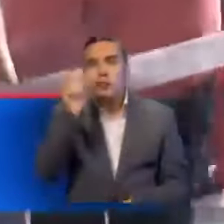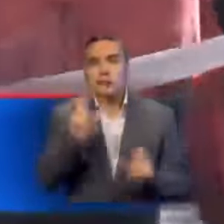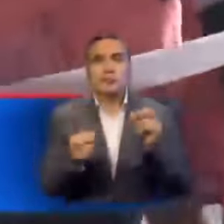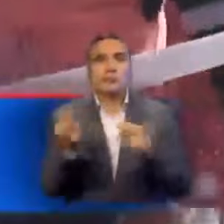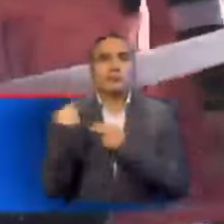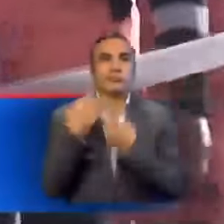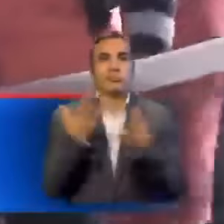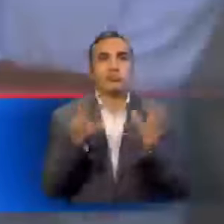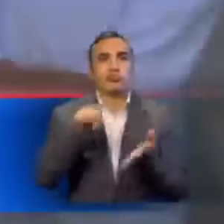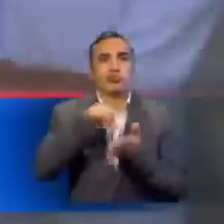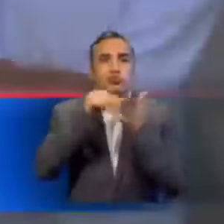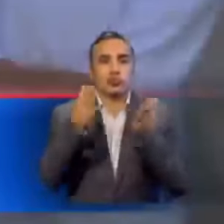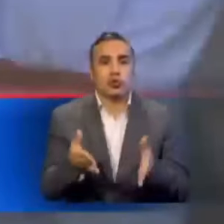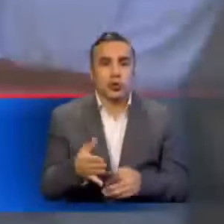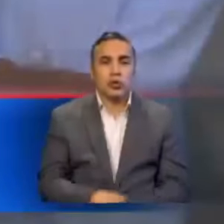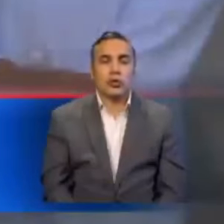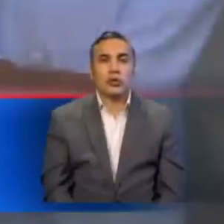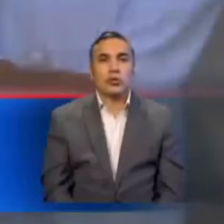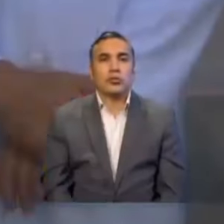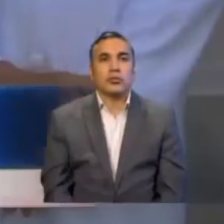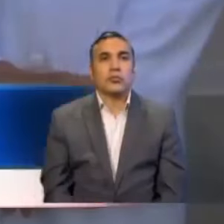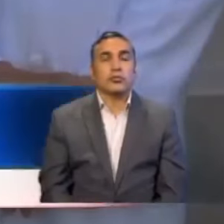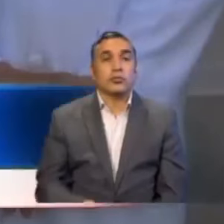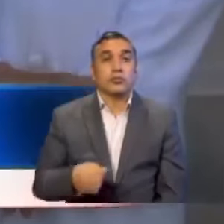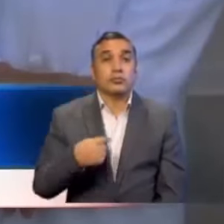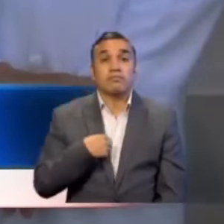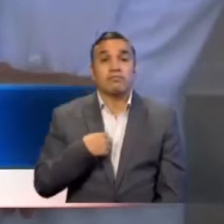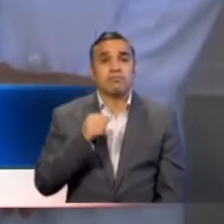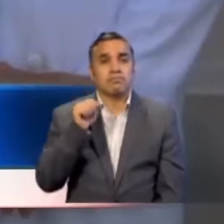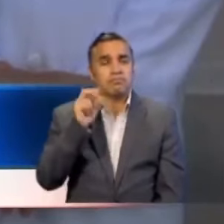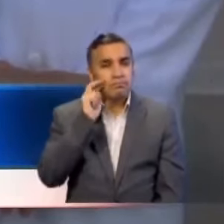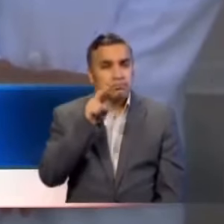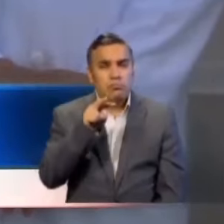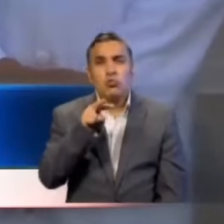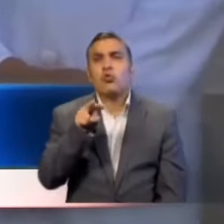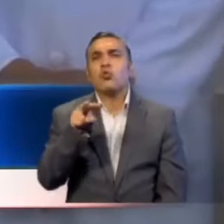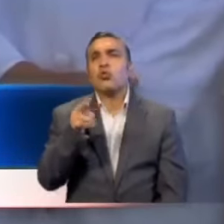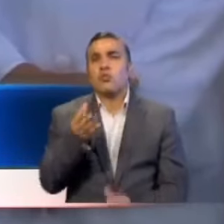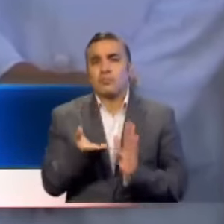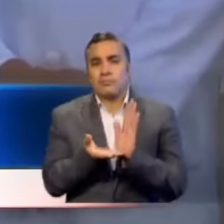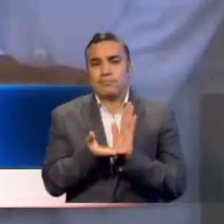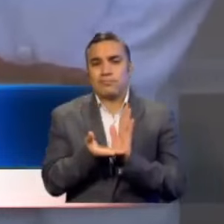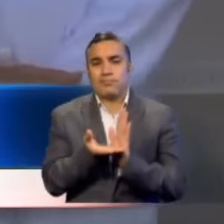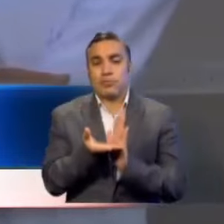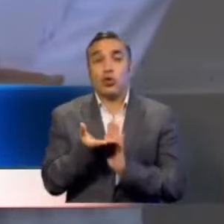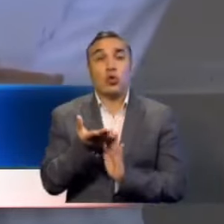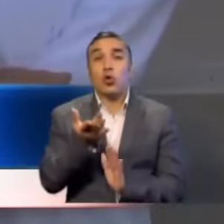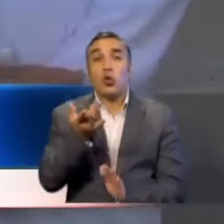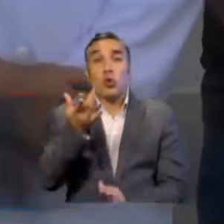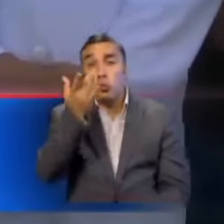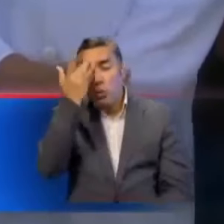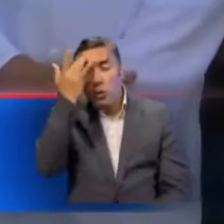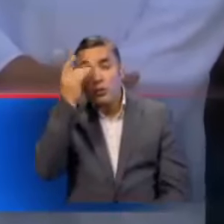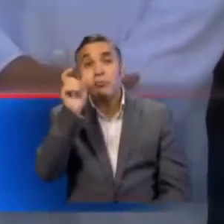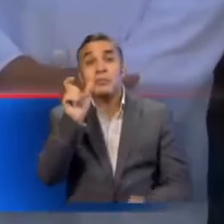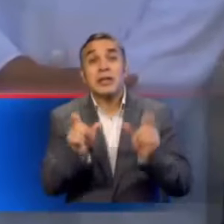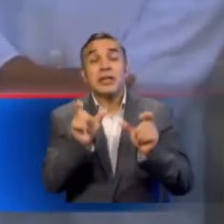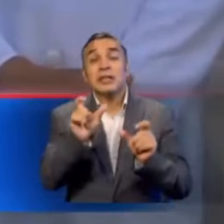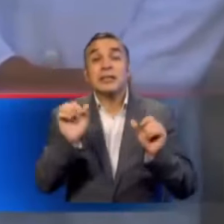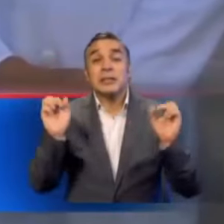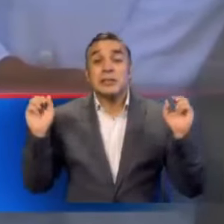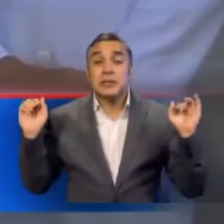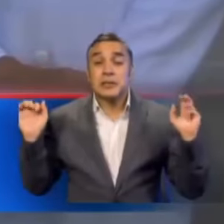irresponsabilidad ciudadana. Lo que podemos visualizar es un incremento seguramente debido a esa gran movilización y desorden